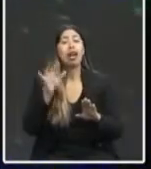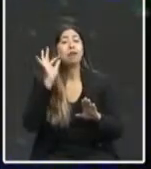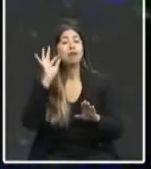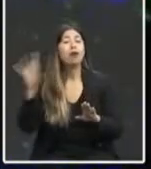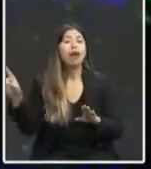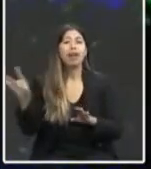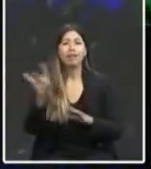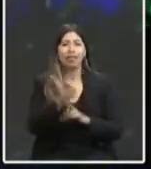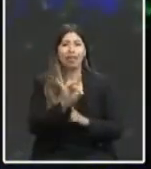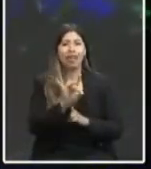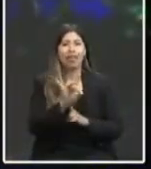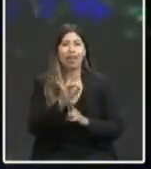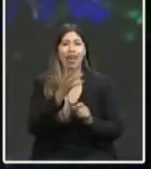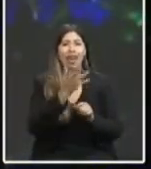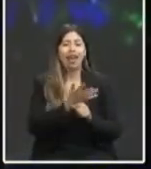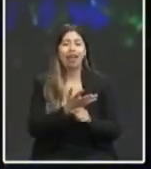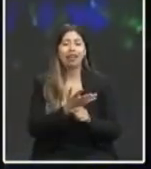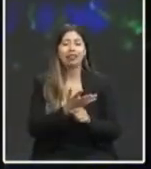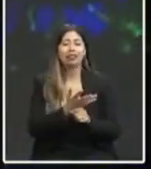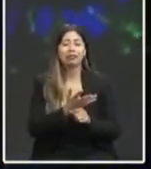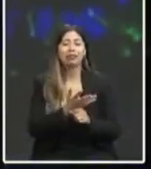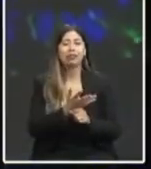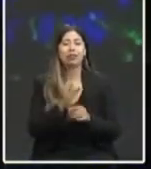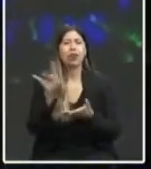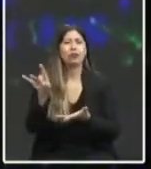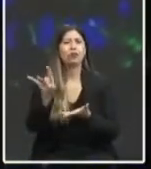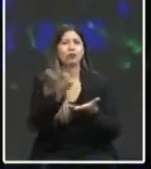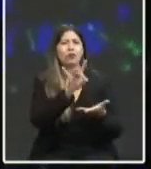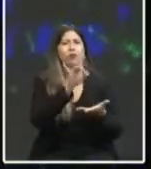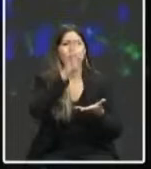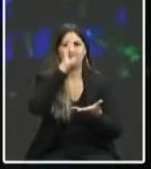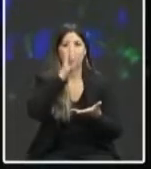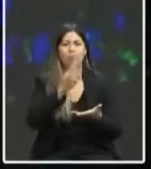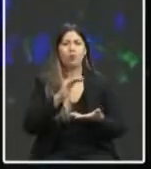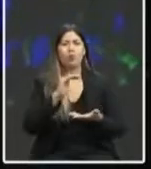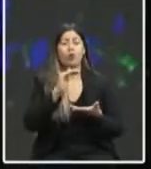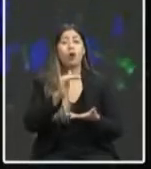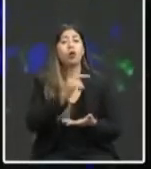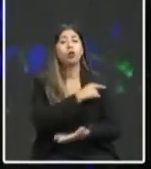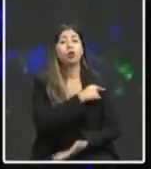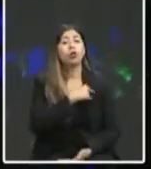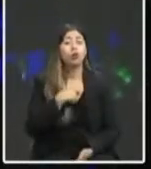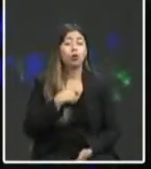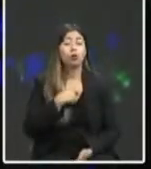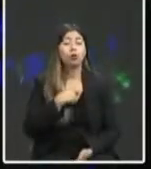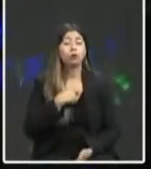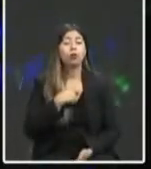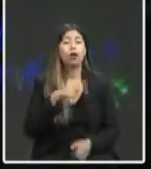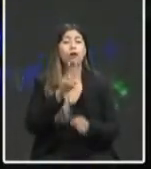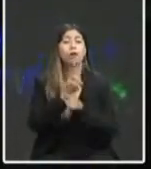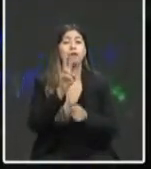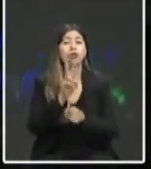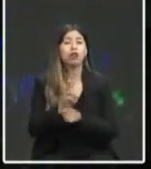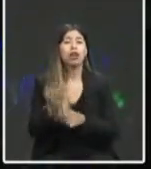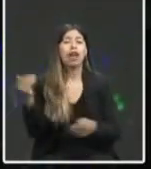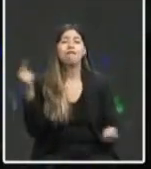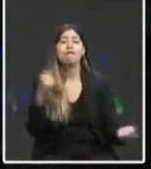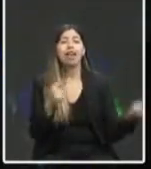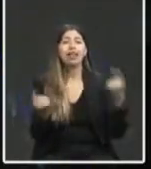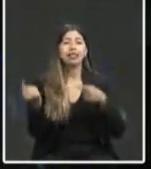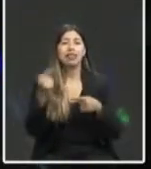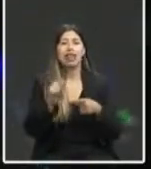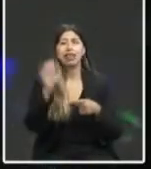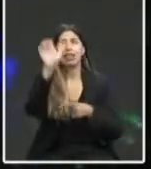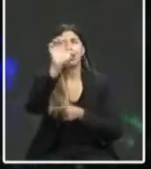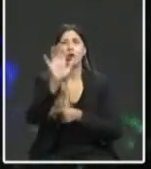invitada. Ha sido distinguida con nombramientos como profesora visitante en destacadas universidades de